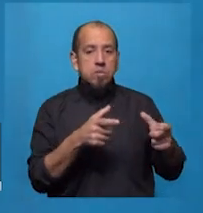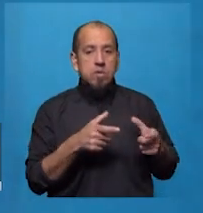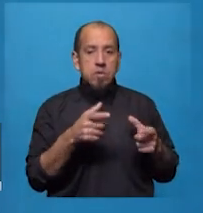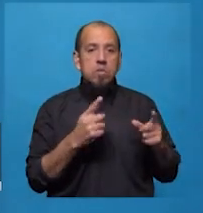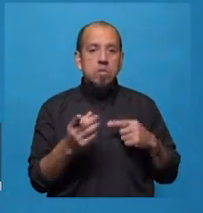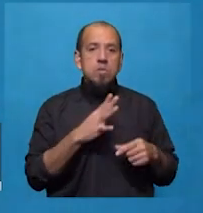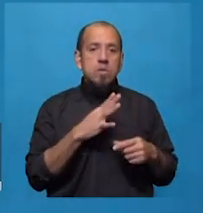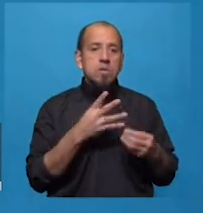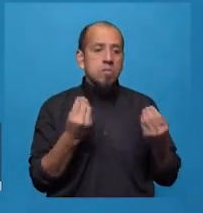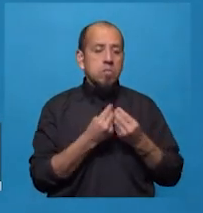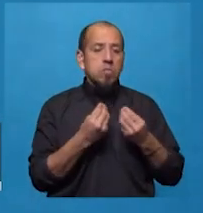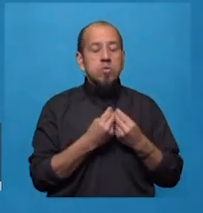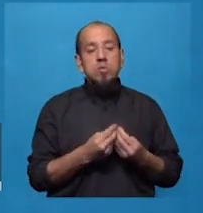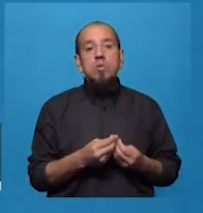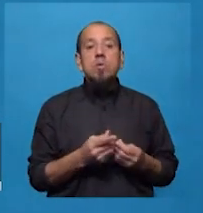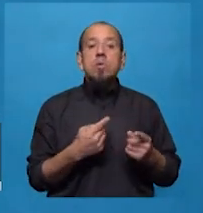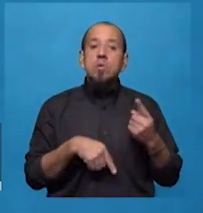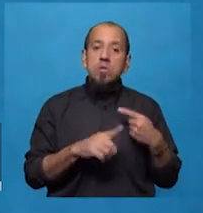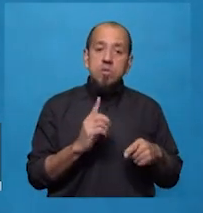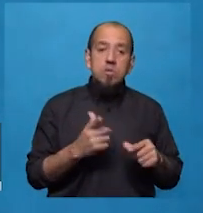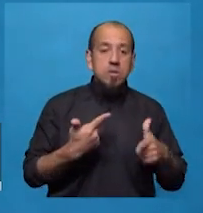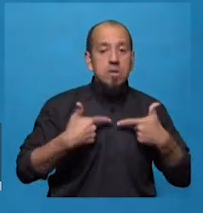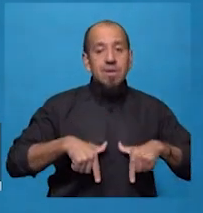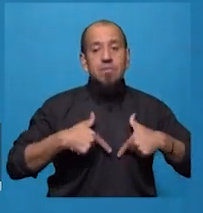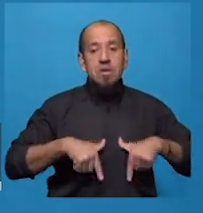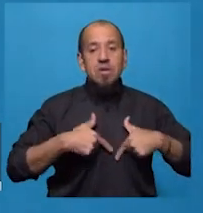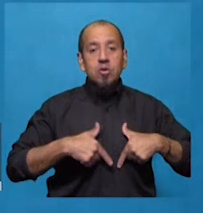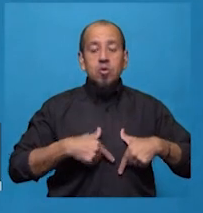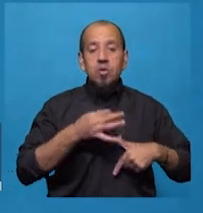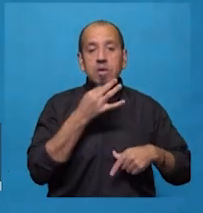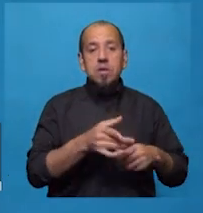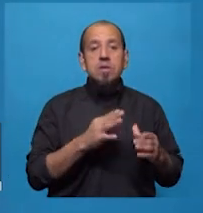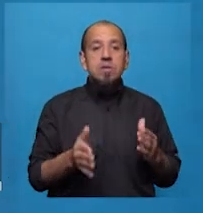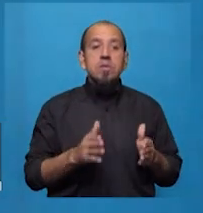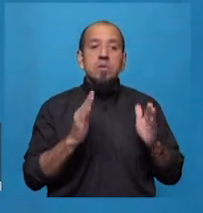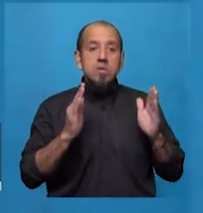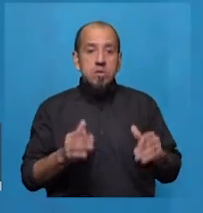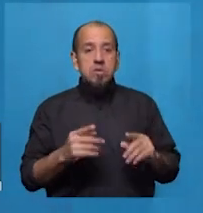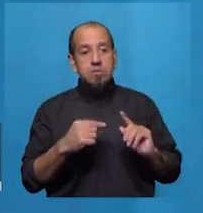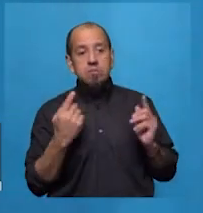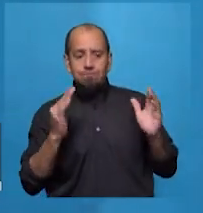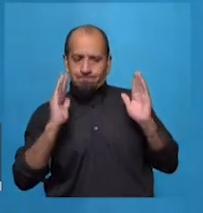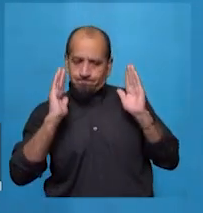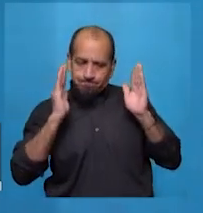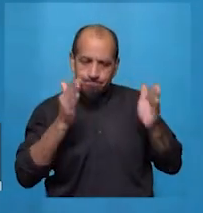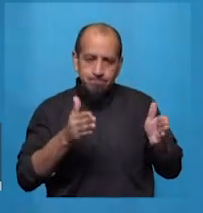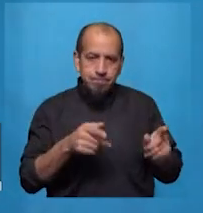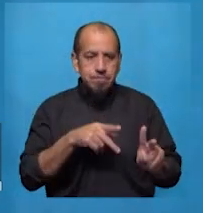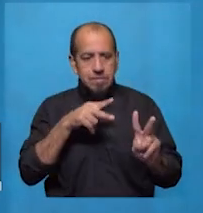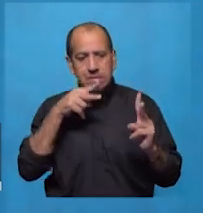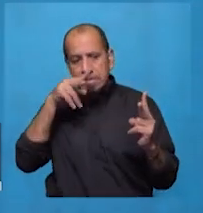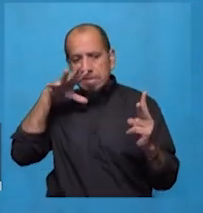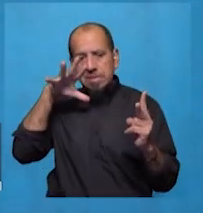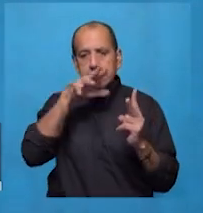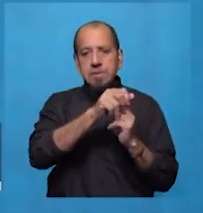hubieron muchos entonces que el ministro tenga que salir a decir vamos a poner y vamos a tratar de encontrar algo